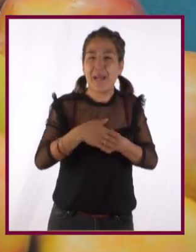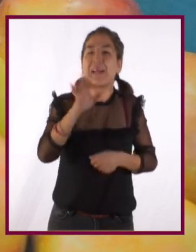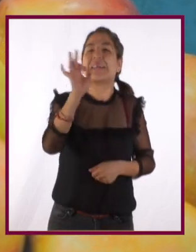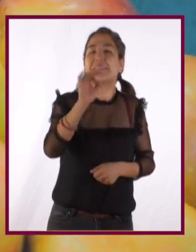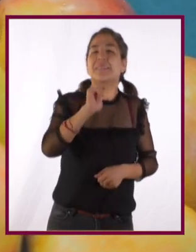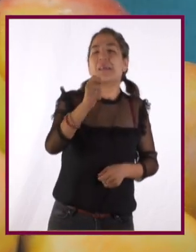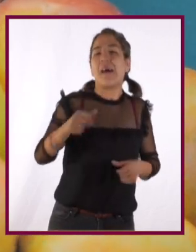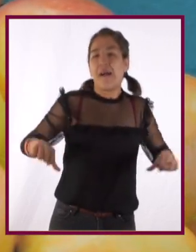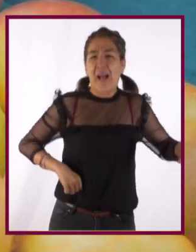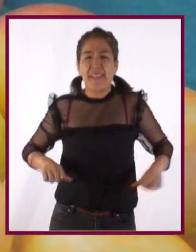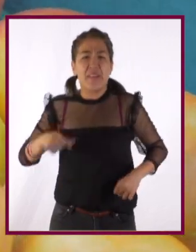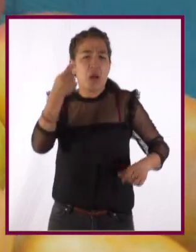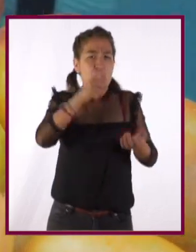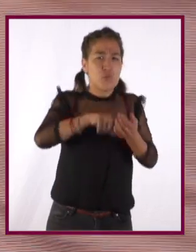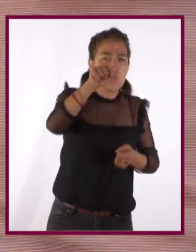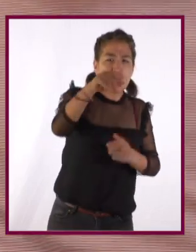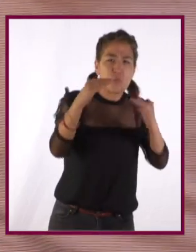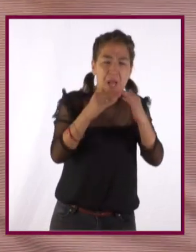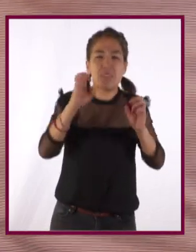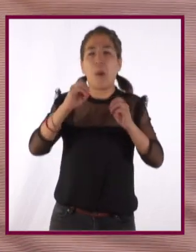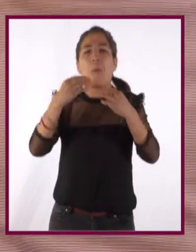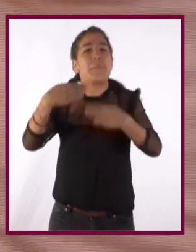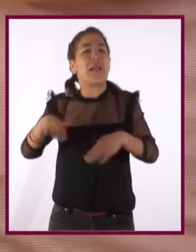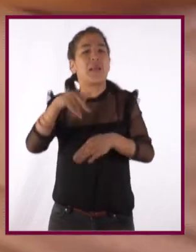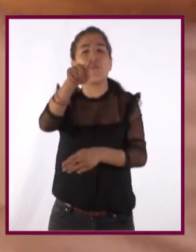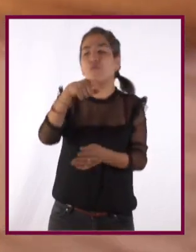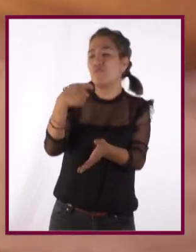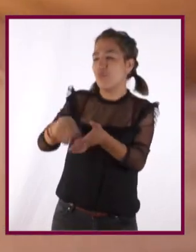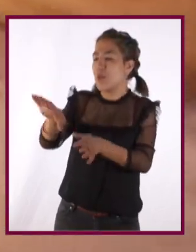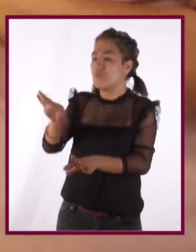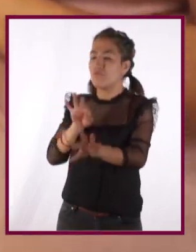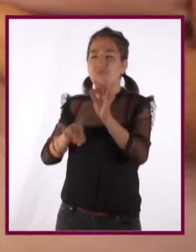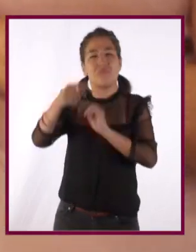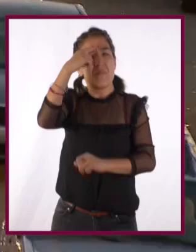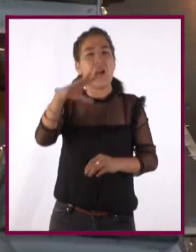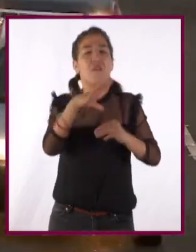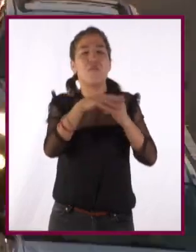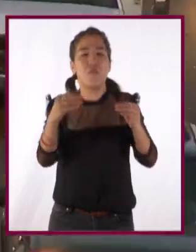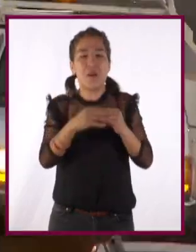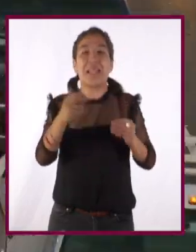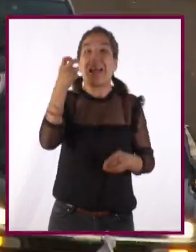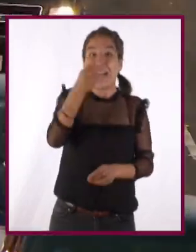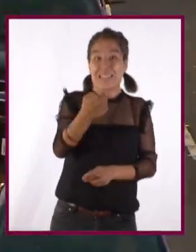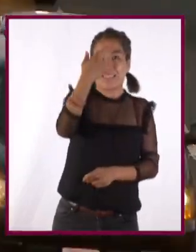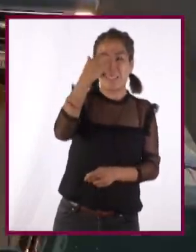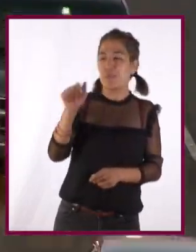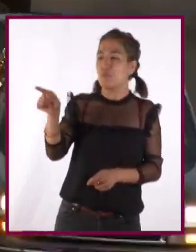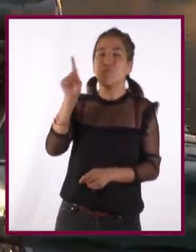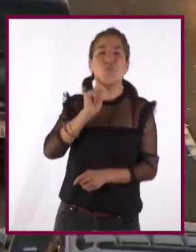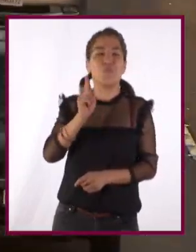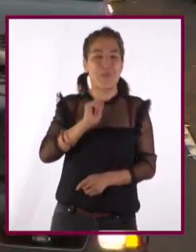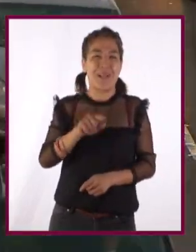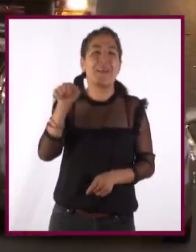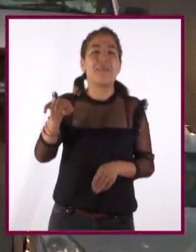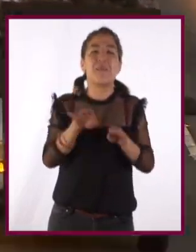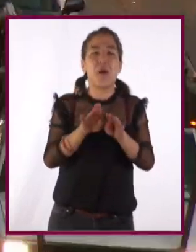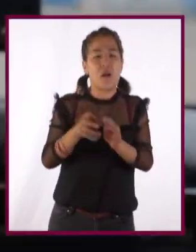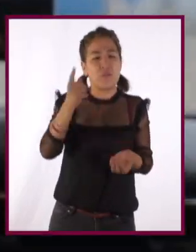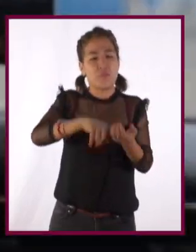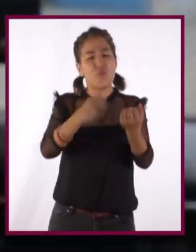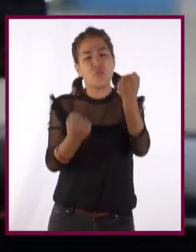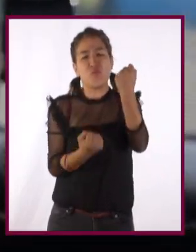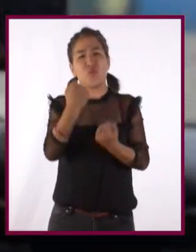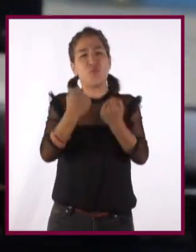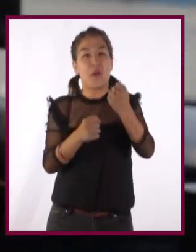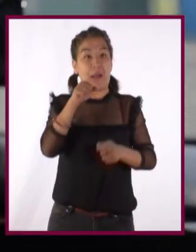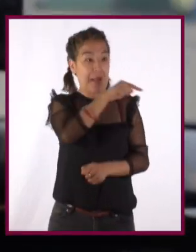tomas, ya sea en la dinámica de tu casa o en la del mercado de donde vives. De allí el que Ditmara considere que el que los